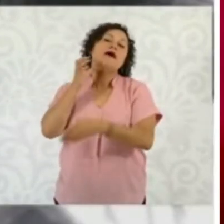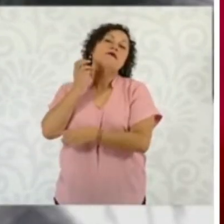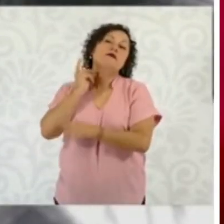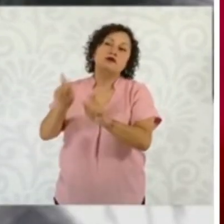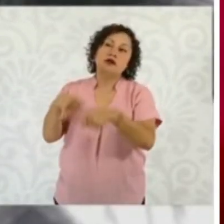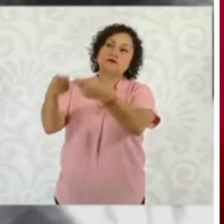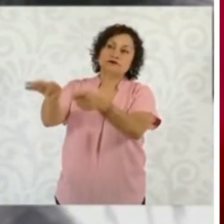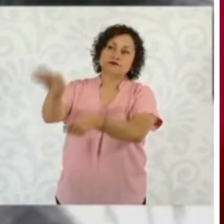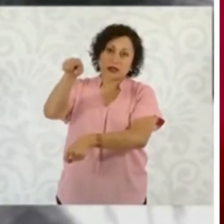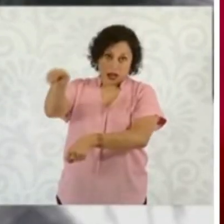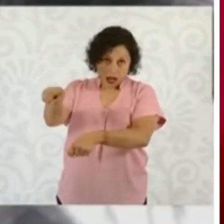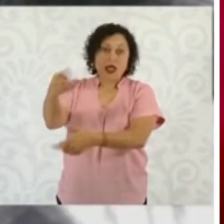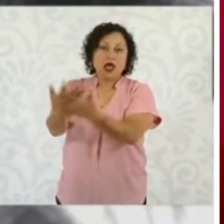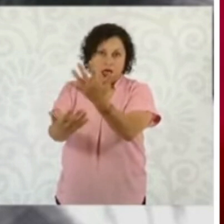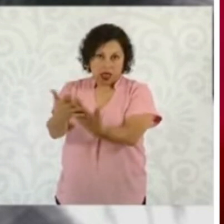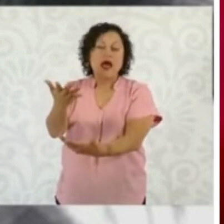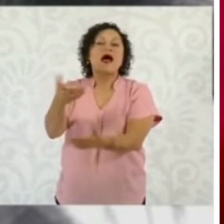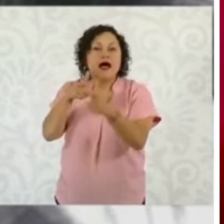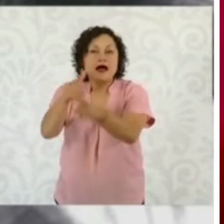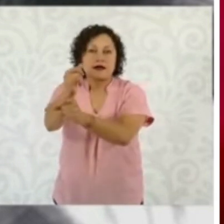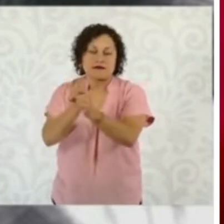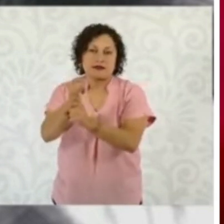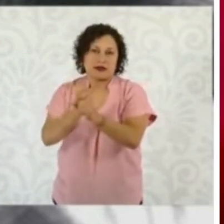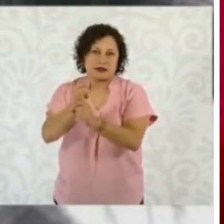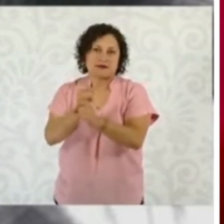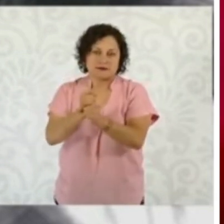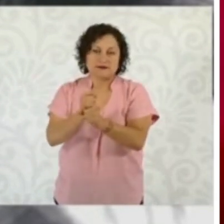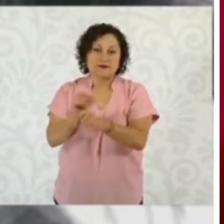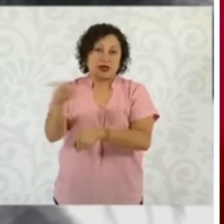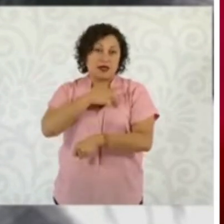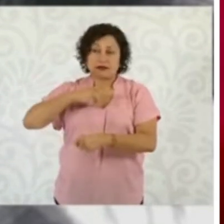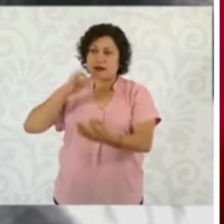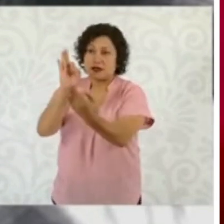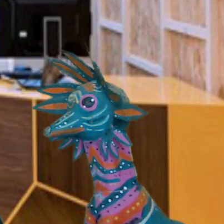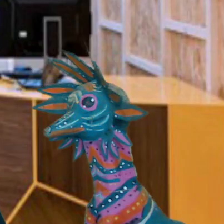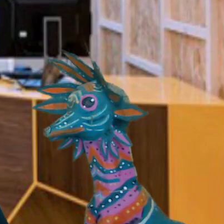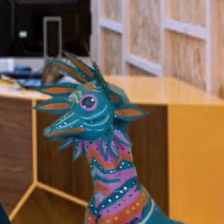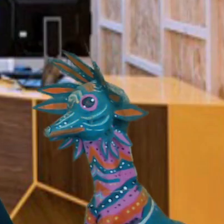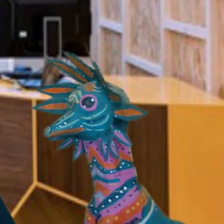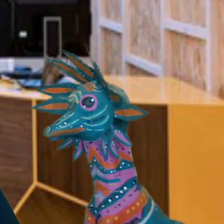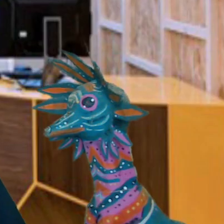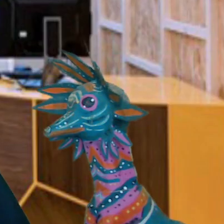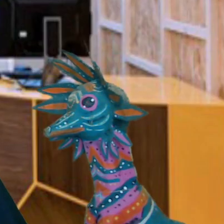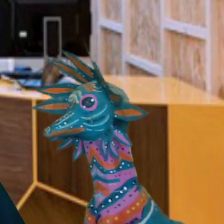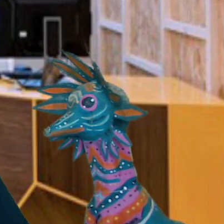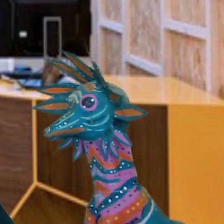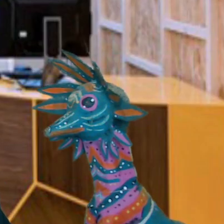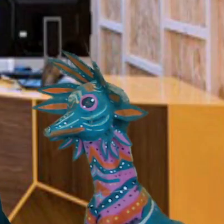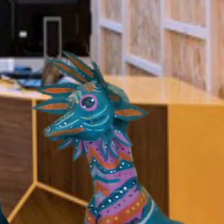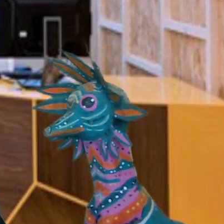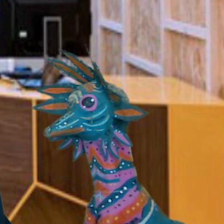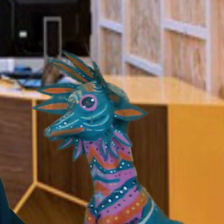esta investigación y tiene pues que hablar con la víctima y cómo se hace una investigación en este caso. Vamos a ir a